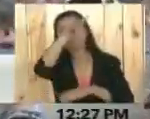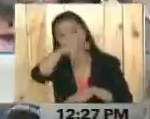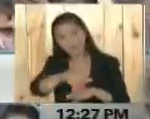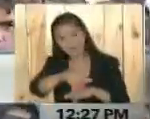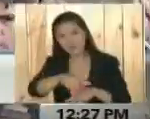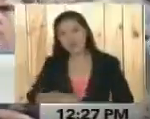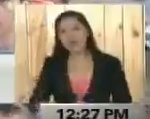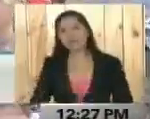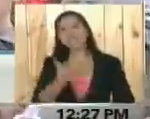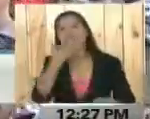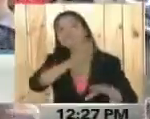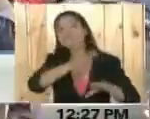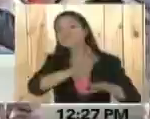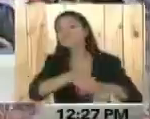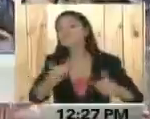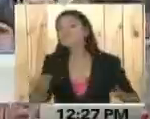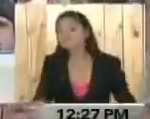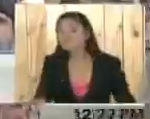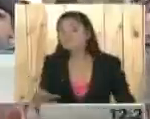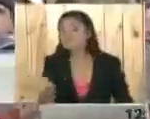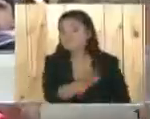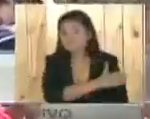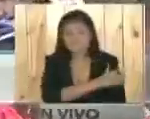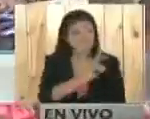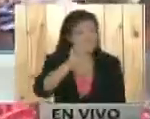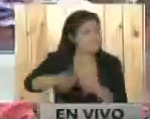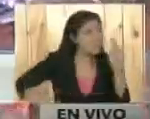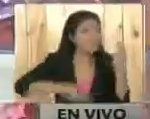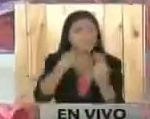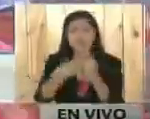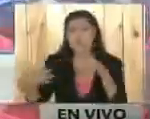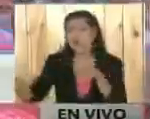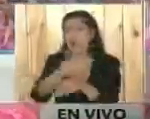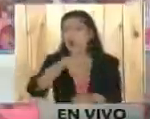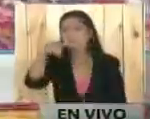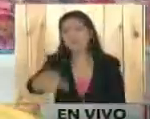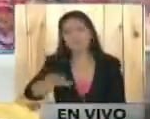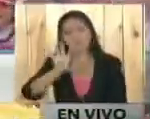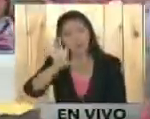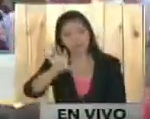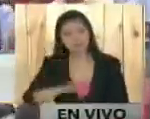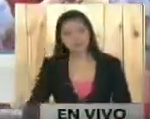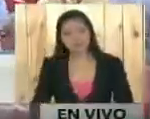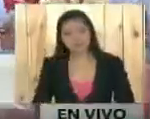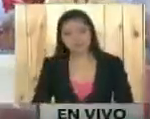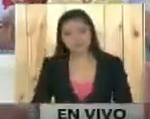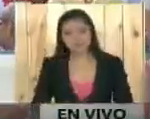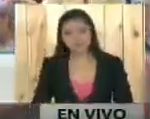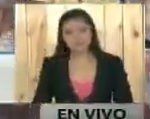Asamblea a decirle que la burguesía más nunca volverá a gobernar este país.